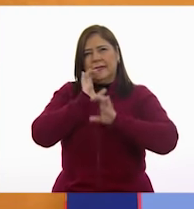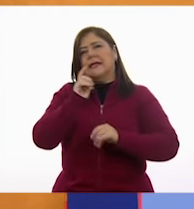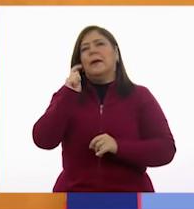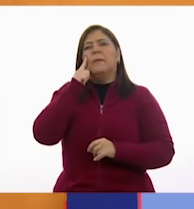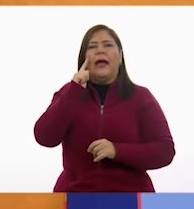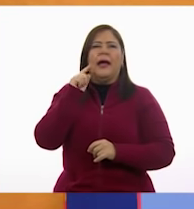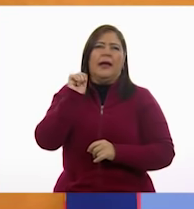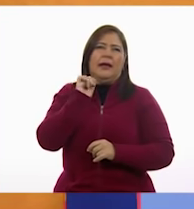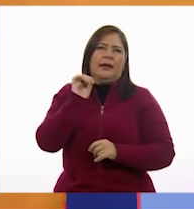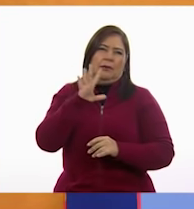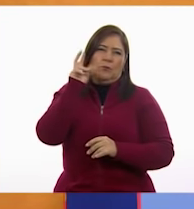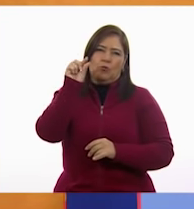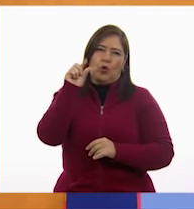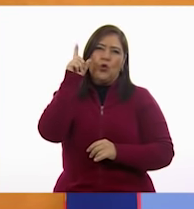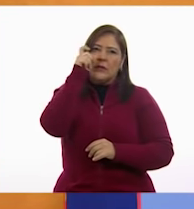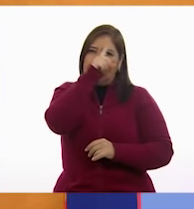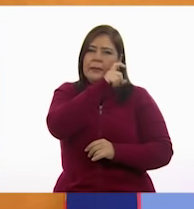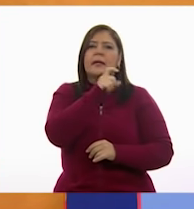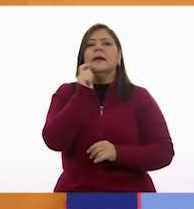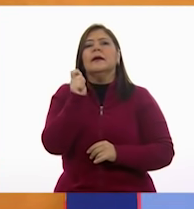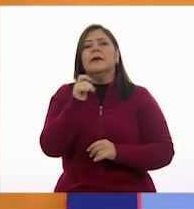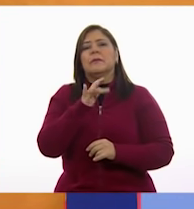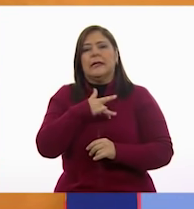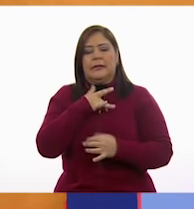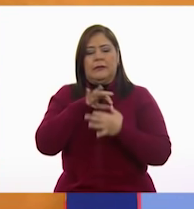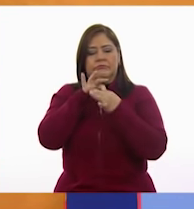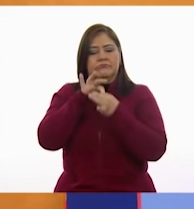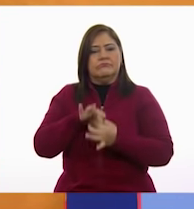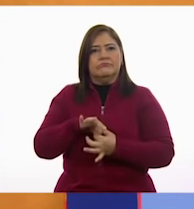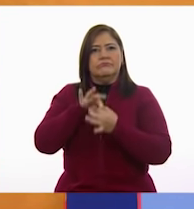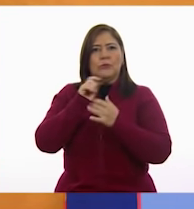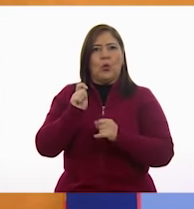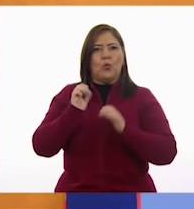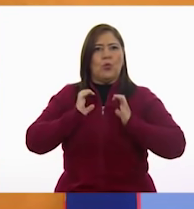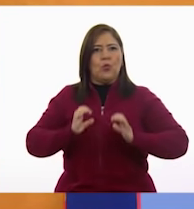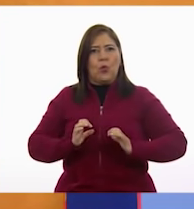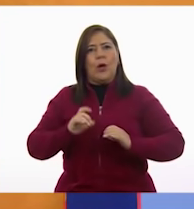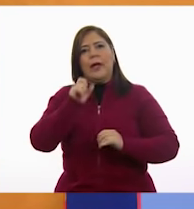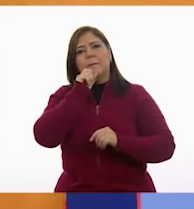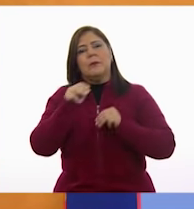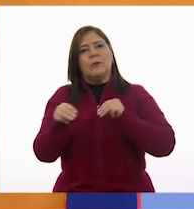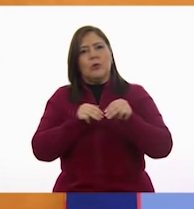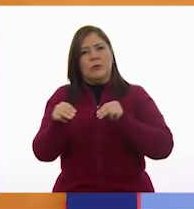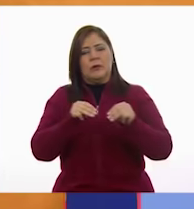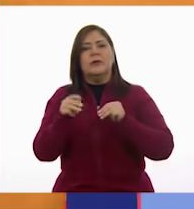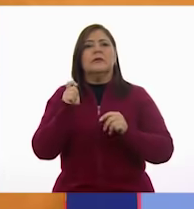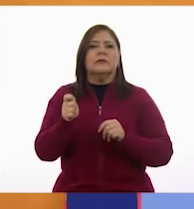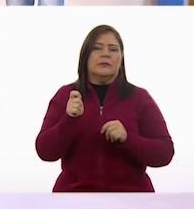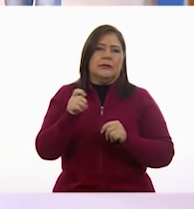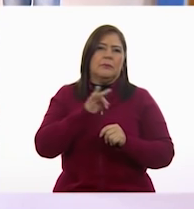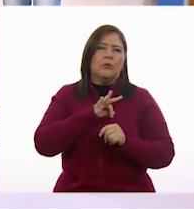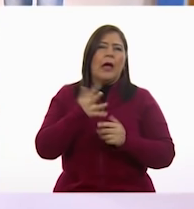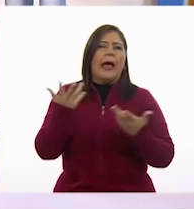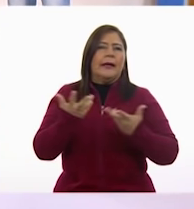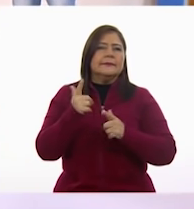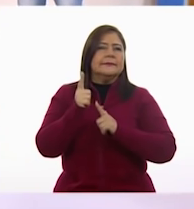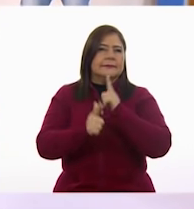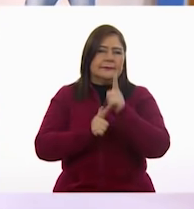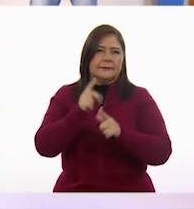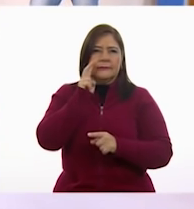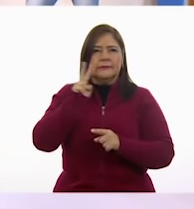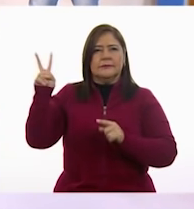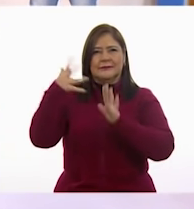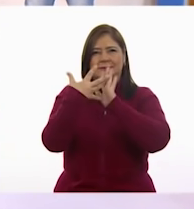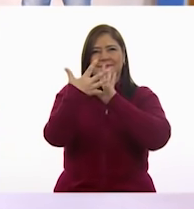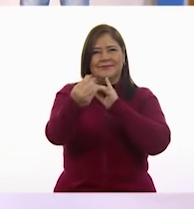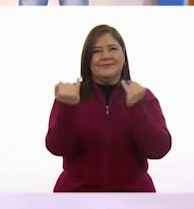un poquito complicada porque recuerdan que ahora tenemos que coordinar, hacer muchos movimientos y entonces, bueno, vamos a tratar de hacerlo despacio a ver qué tal